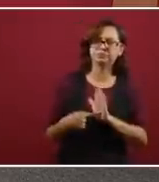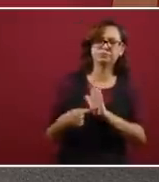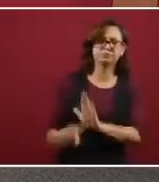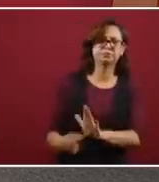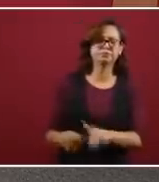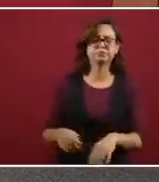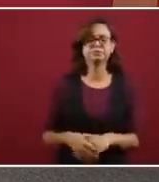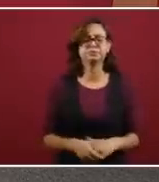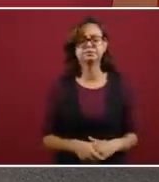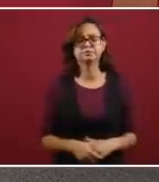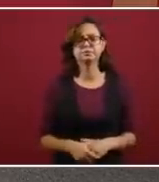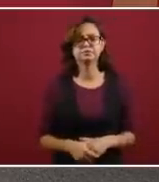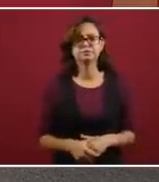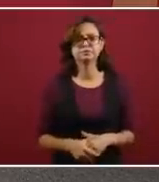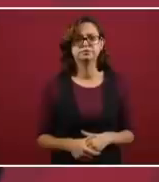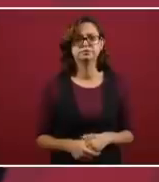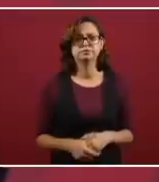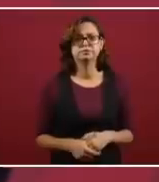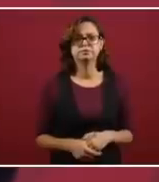para que